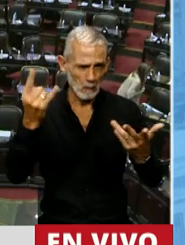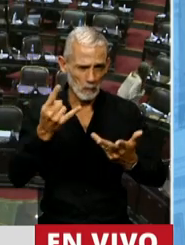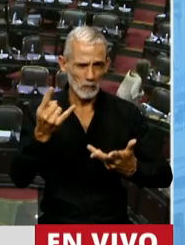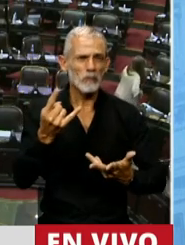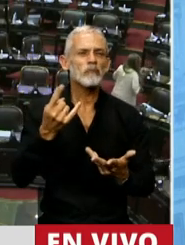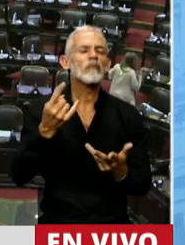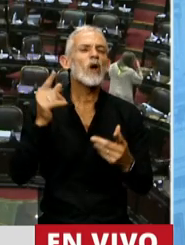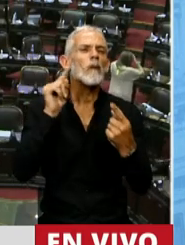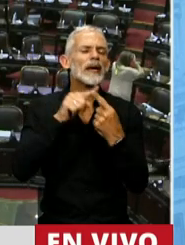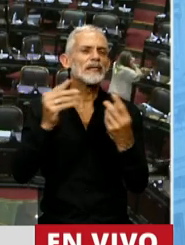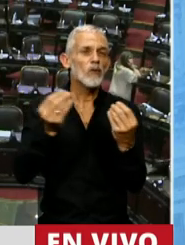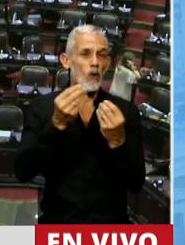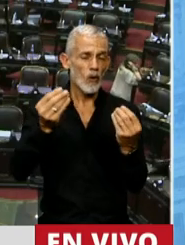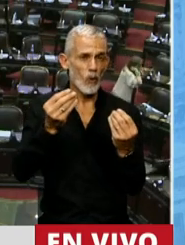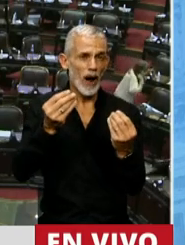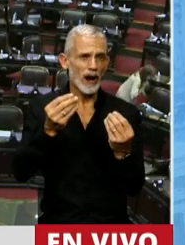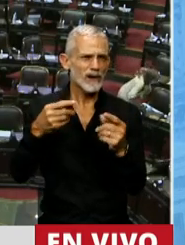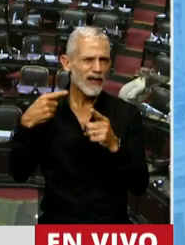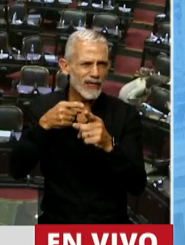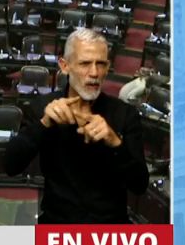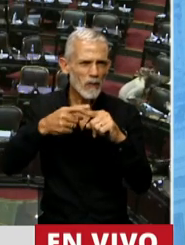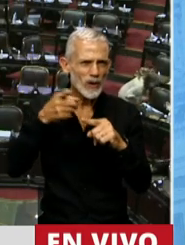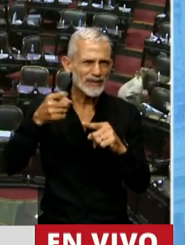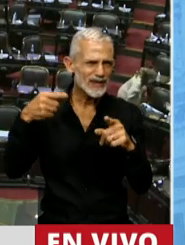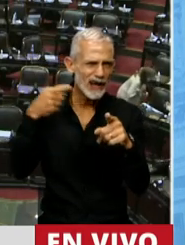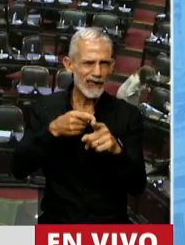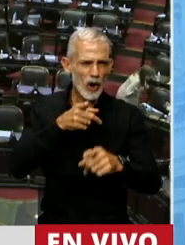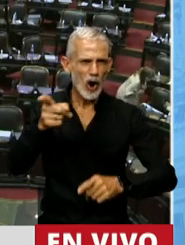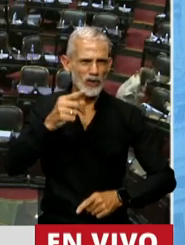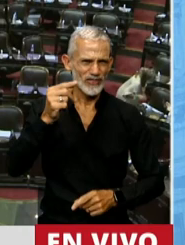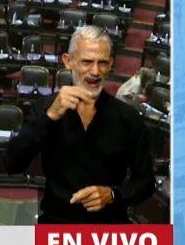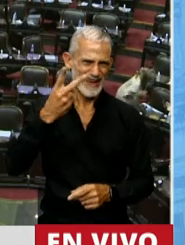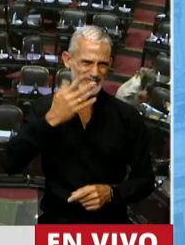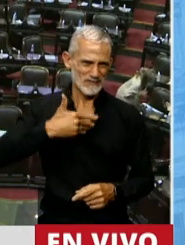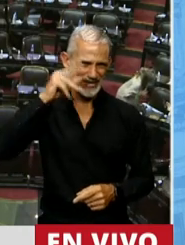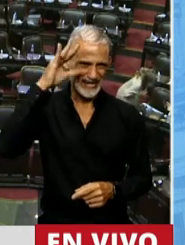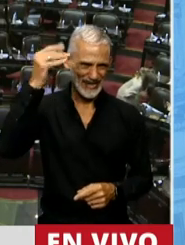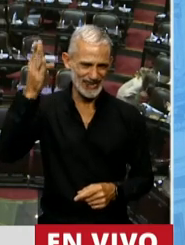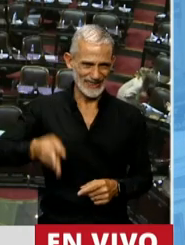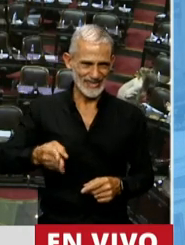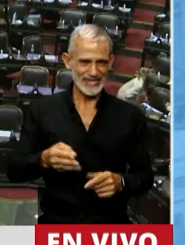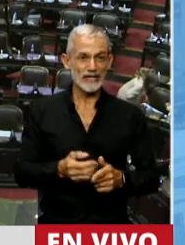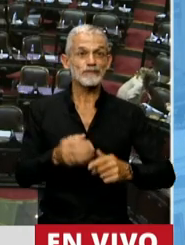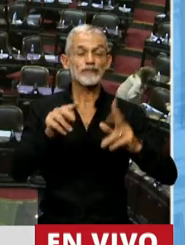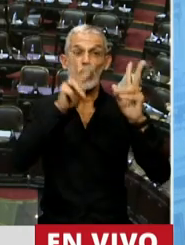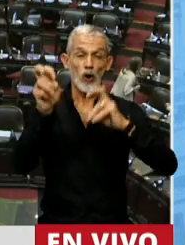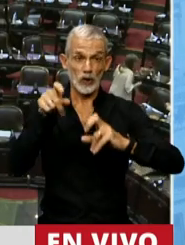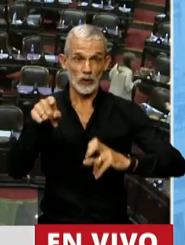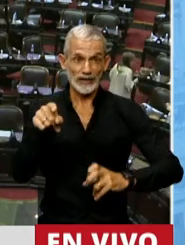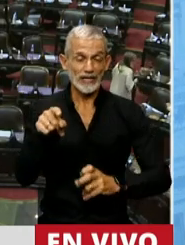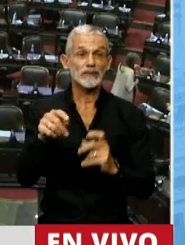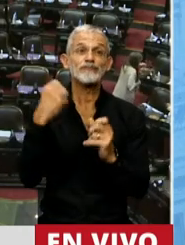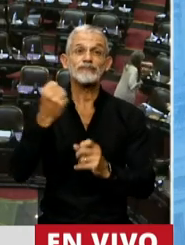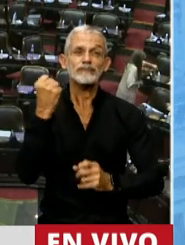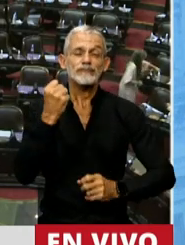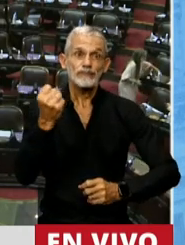el único objetivo era la persecución política. Otro tema, presidente, que no puedo dejar pasar, es el